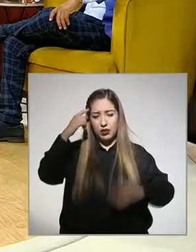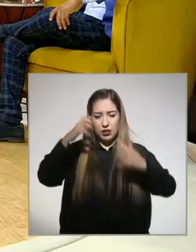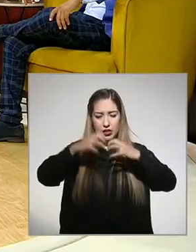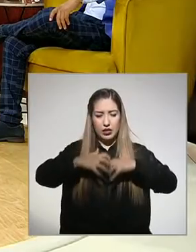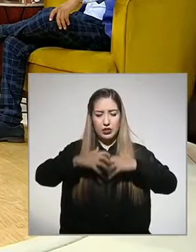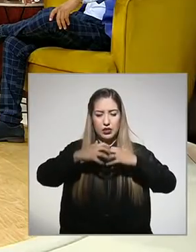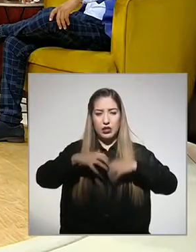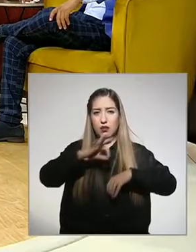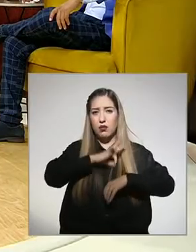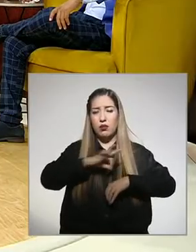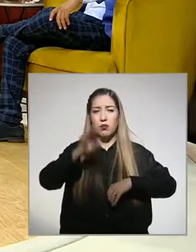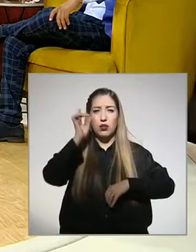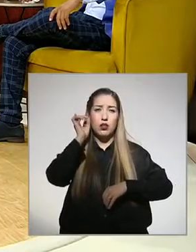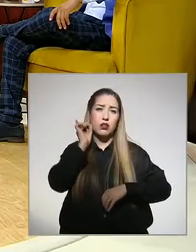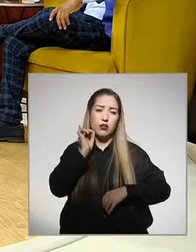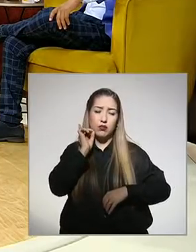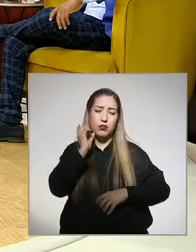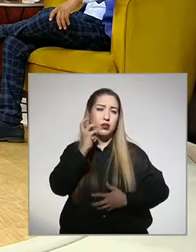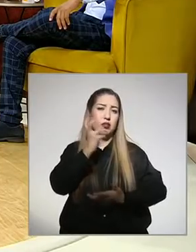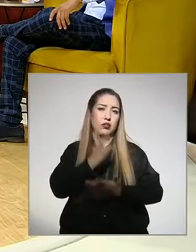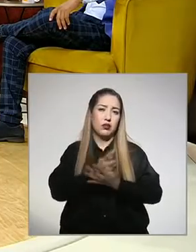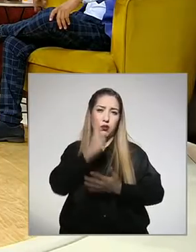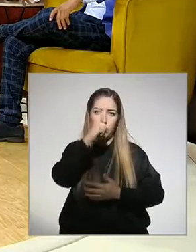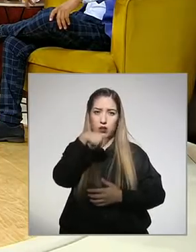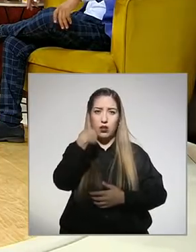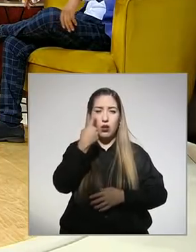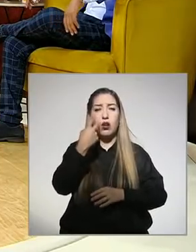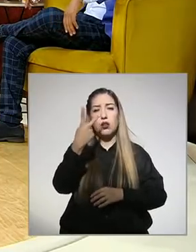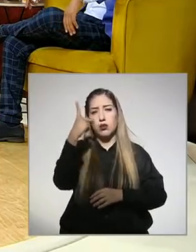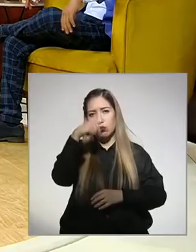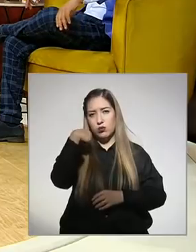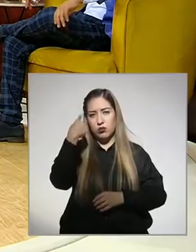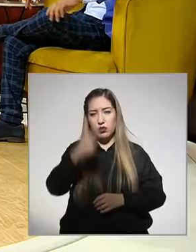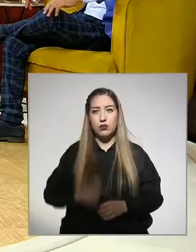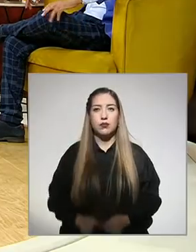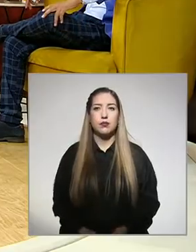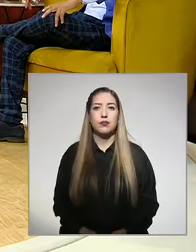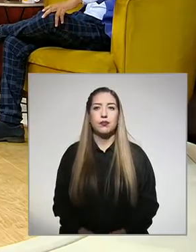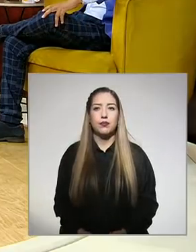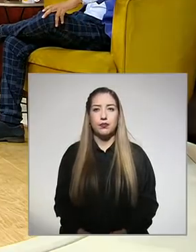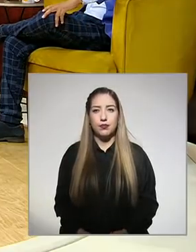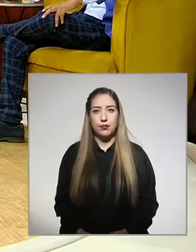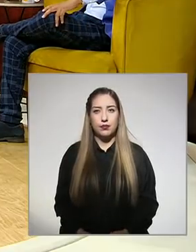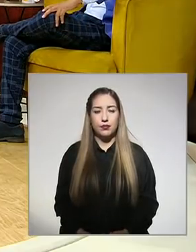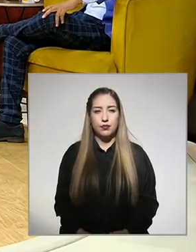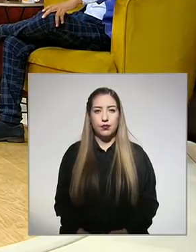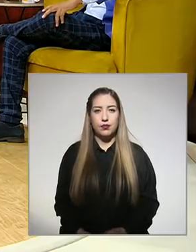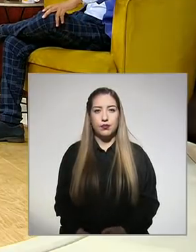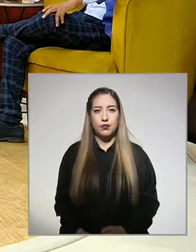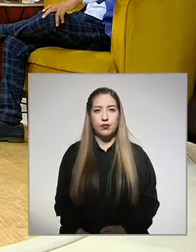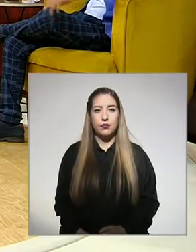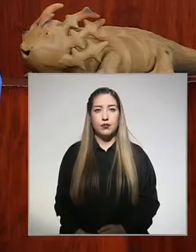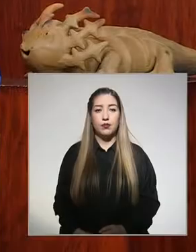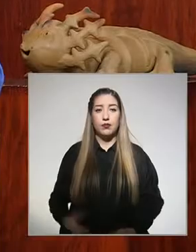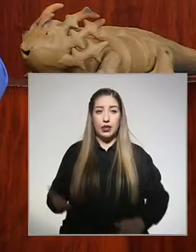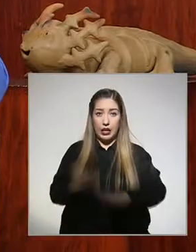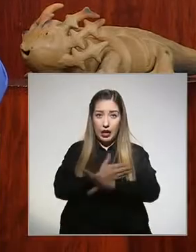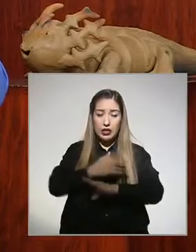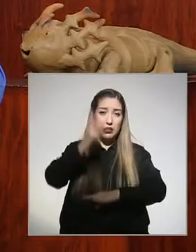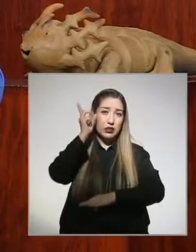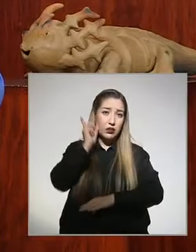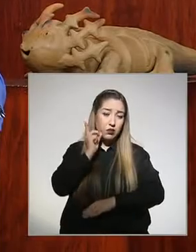proceso de descanso. Hora y media, si no, por lo menos. Ahora, dos horas. ¿Quién lo hace? Dos horas. La realidad, ¿quién lo hace? Dos horas antes de dormir, no